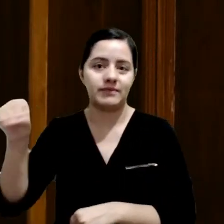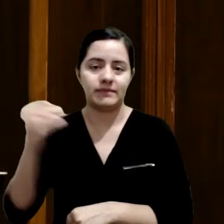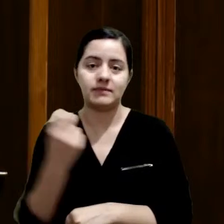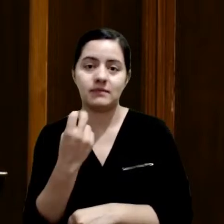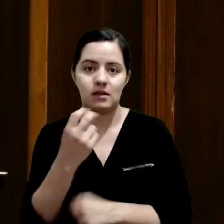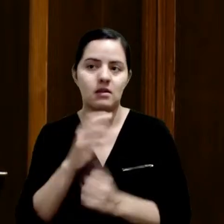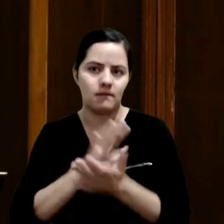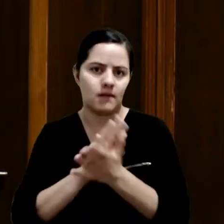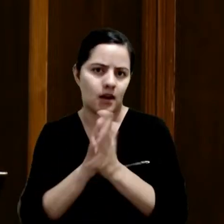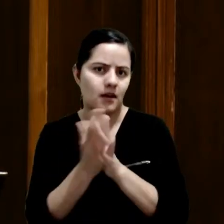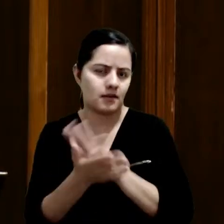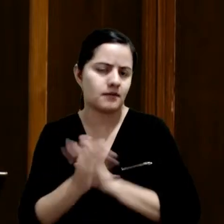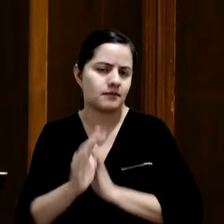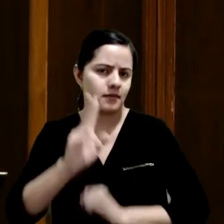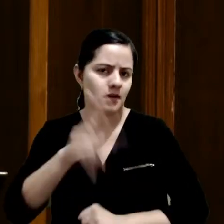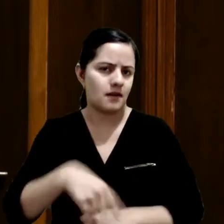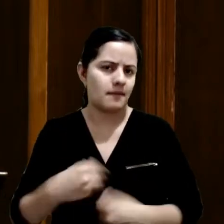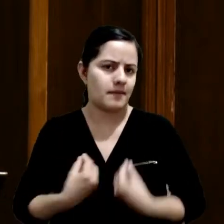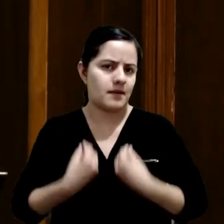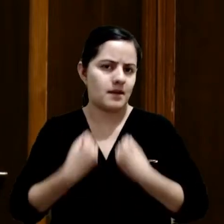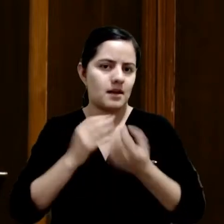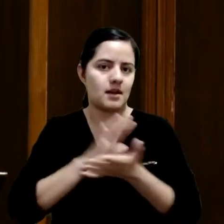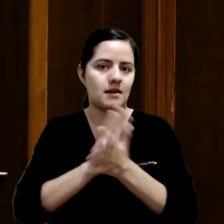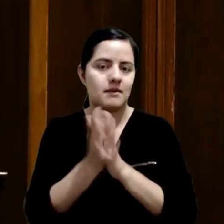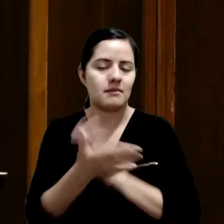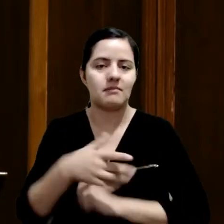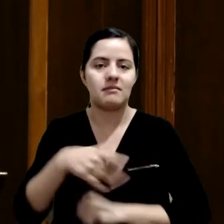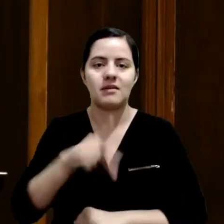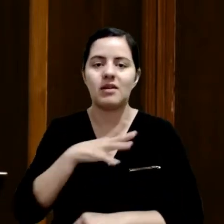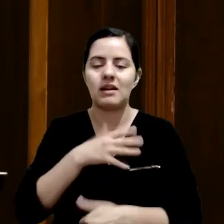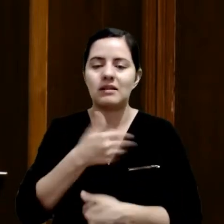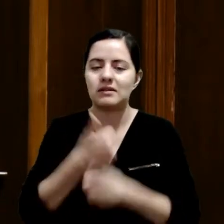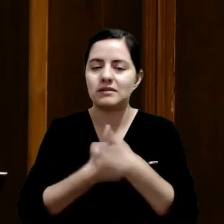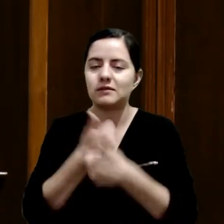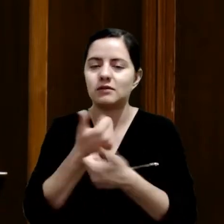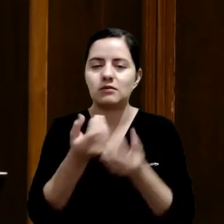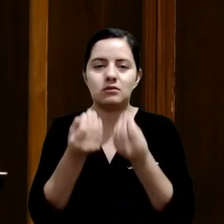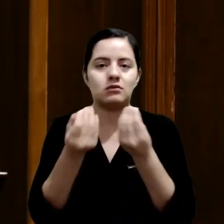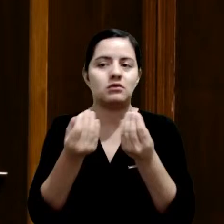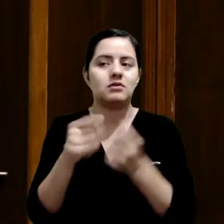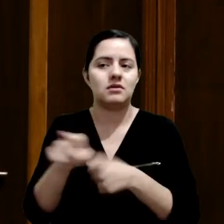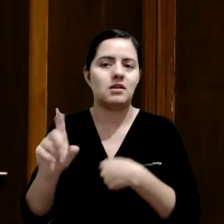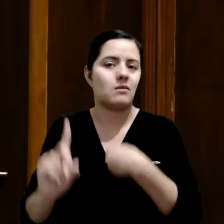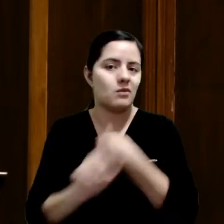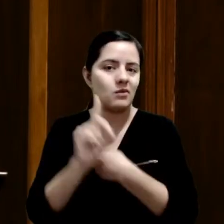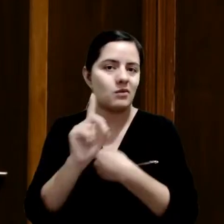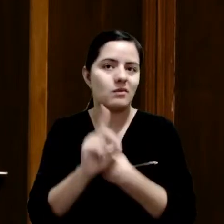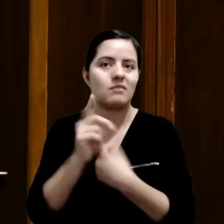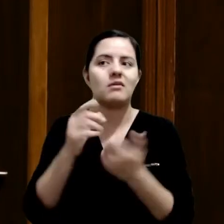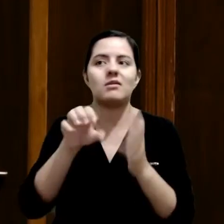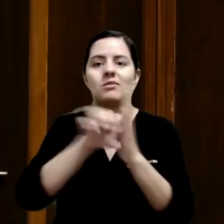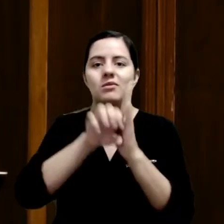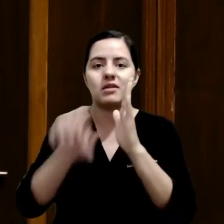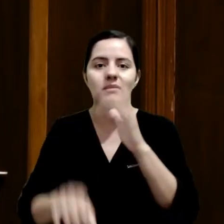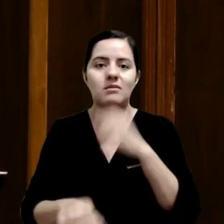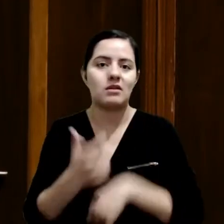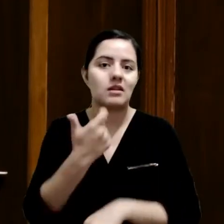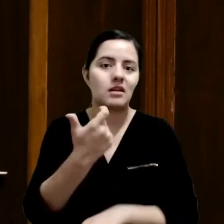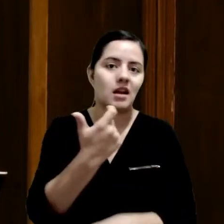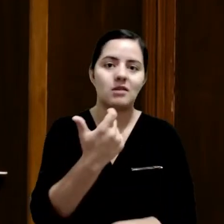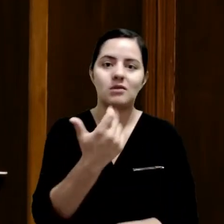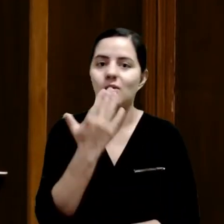Las personas migrantes se enfrentan a un sinnúmero de problemas que van desde los económicos, legales